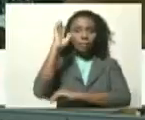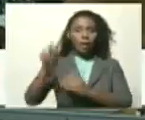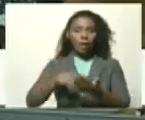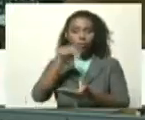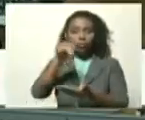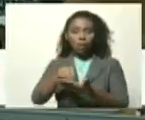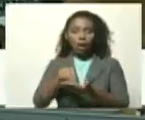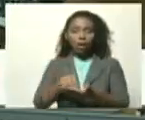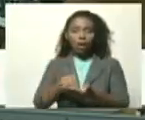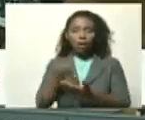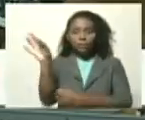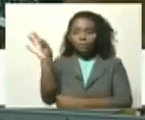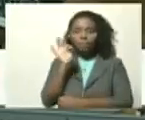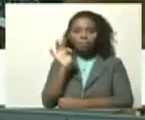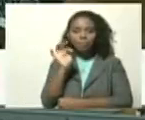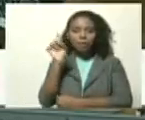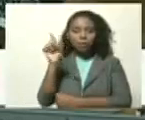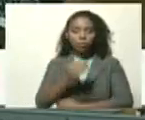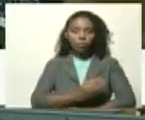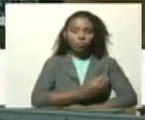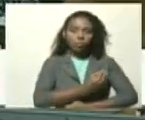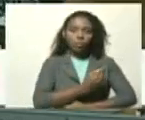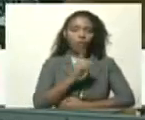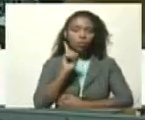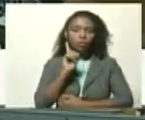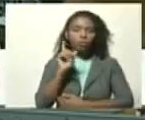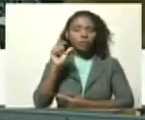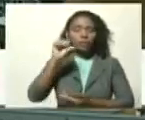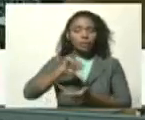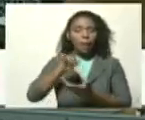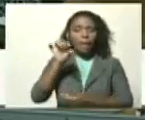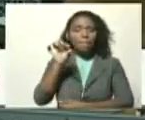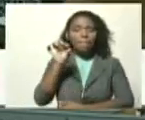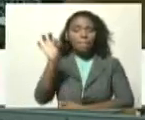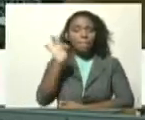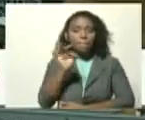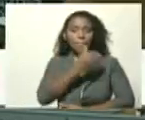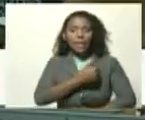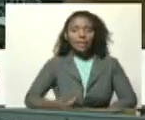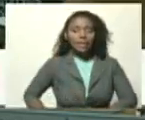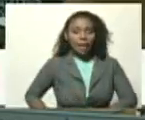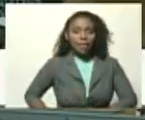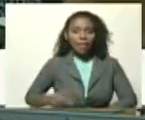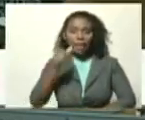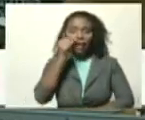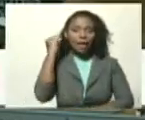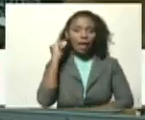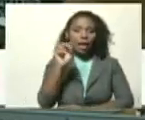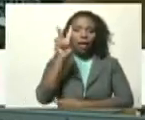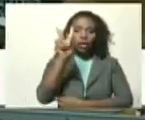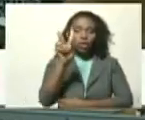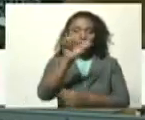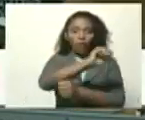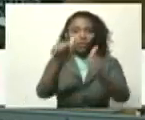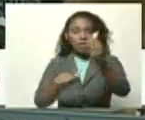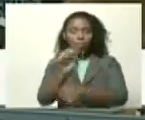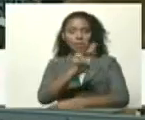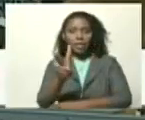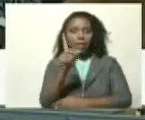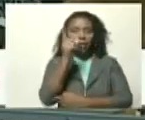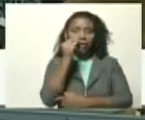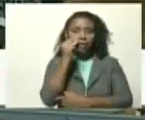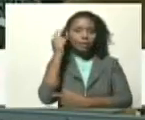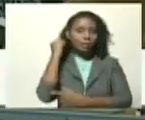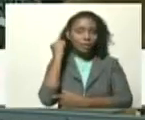Nacional elegirá de su seno un presidente o presidenta y dos vicepresidentes o